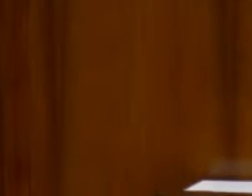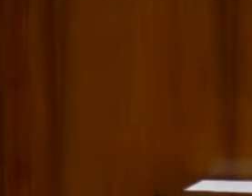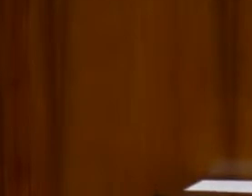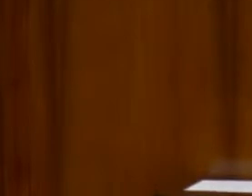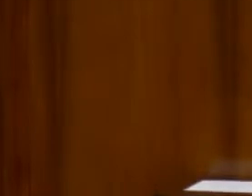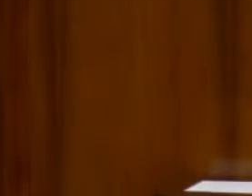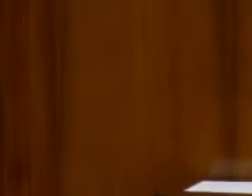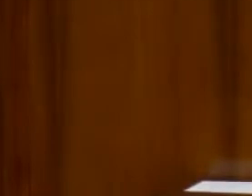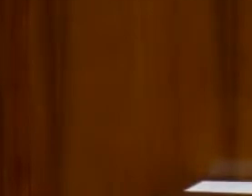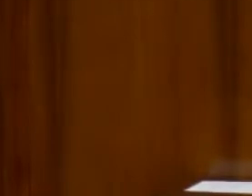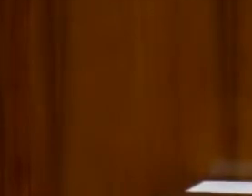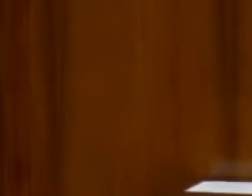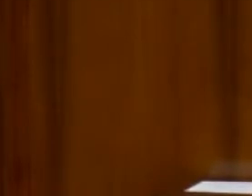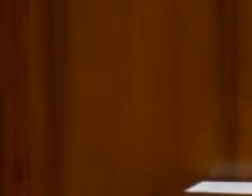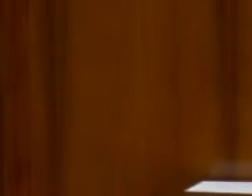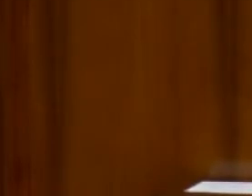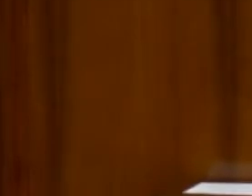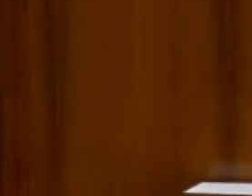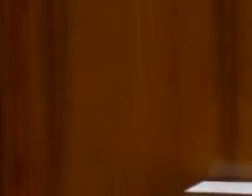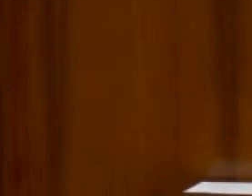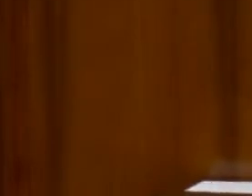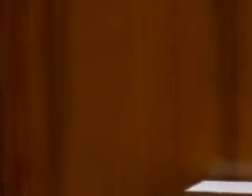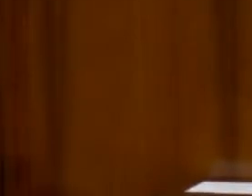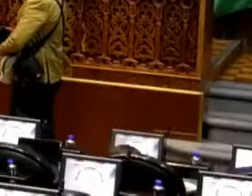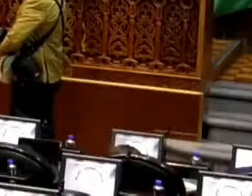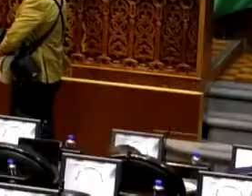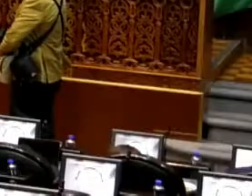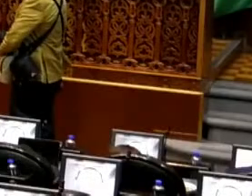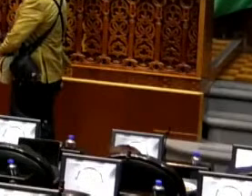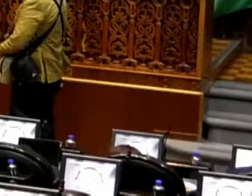cuanto. Muchas gracias.